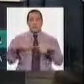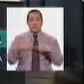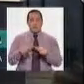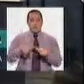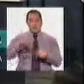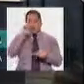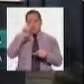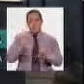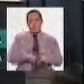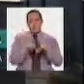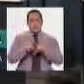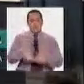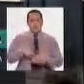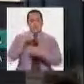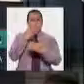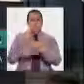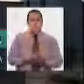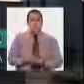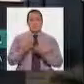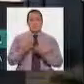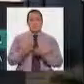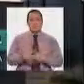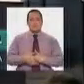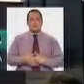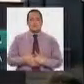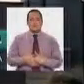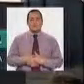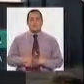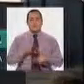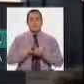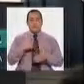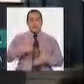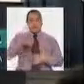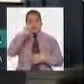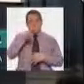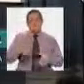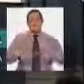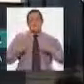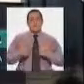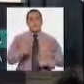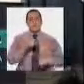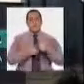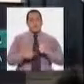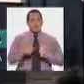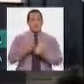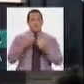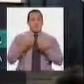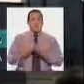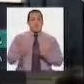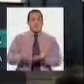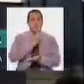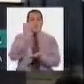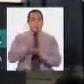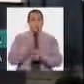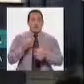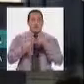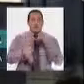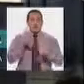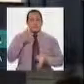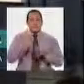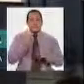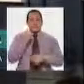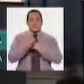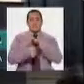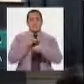¿Ya han evaluado la circunstancia de que el Perú podría sufrir algunas repercusiones legales, no solo legales,